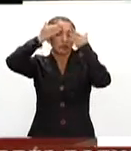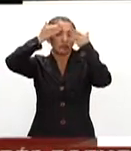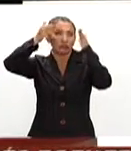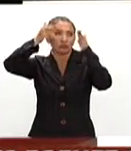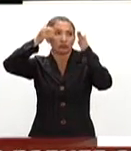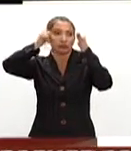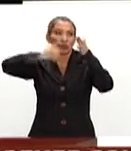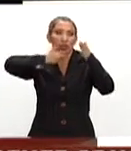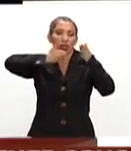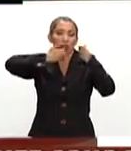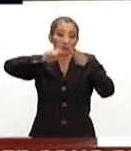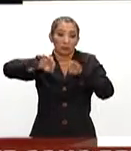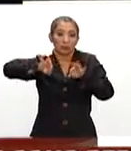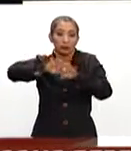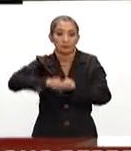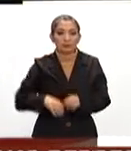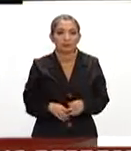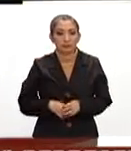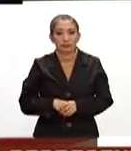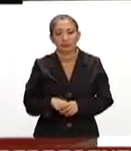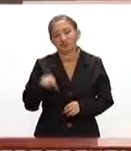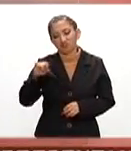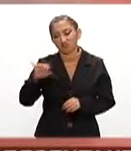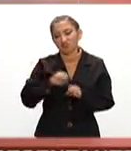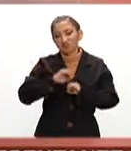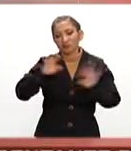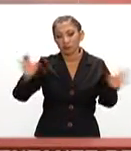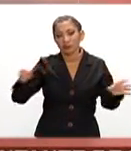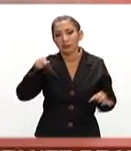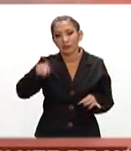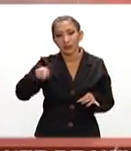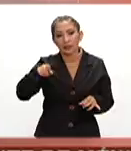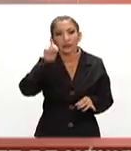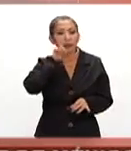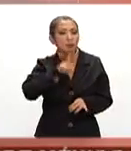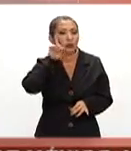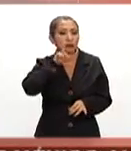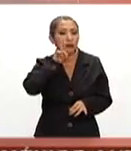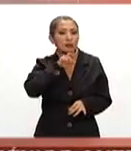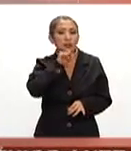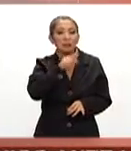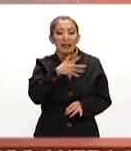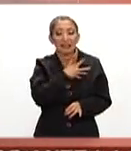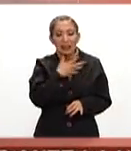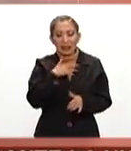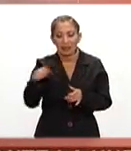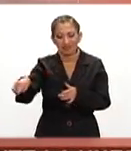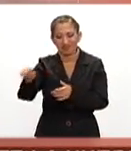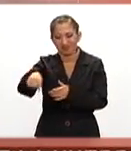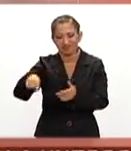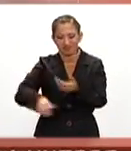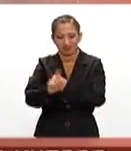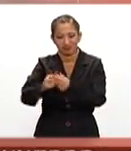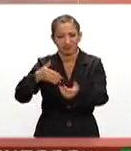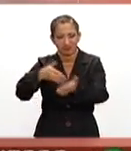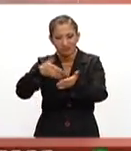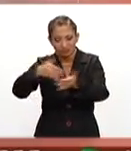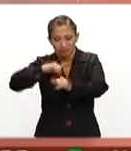que ahí radica la parte esencial. Así es, porque esas mujeres, además de tener barreras,